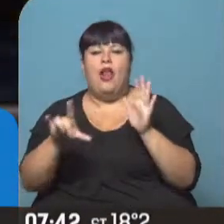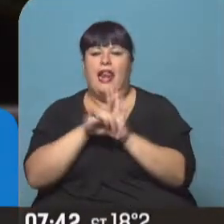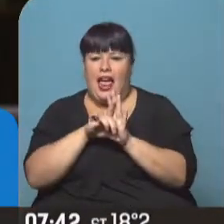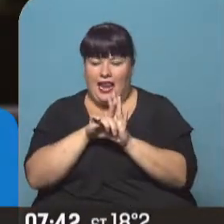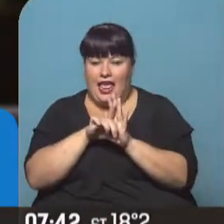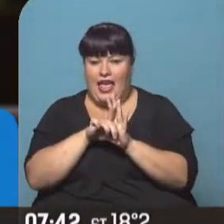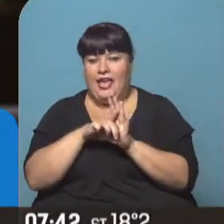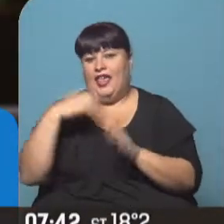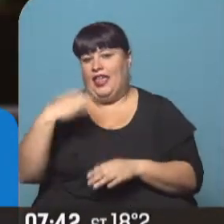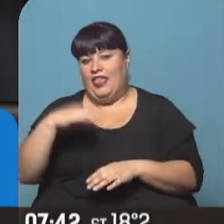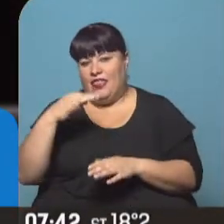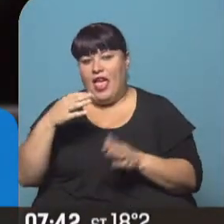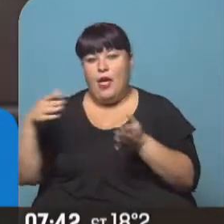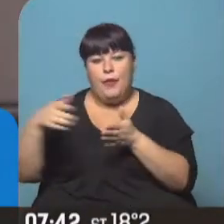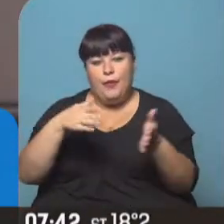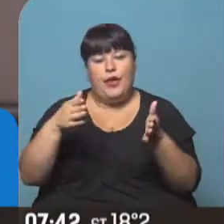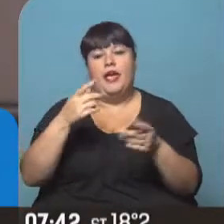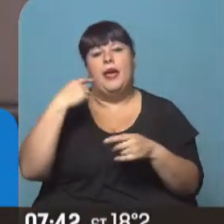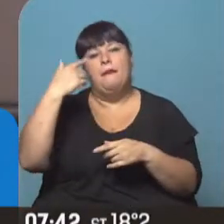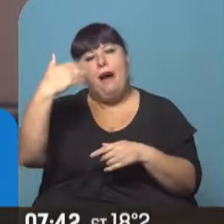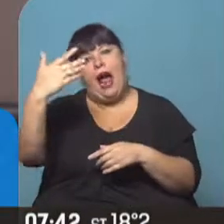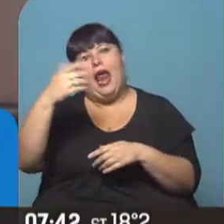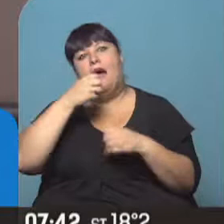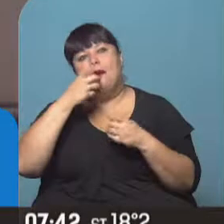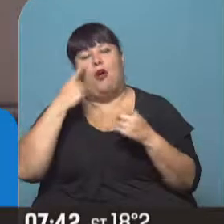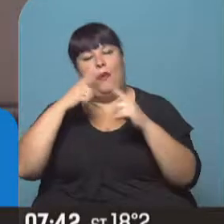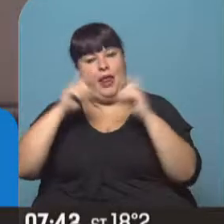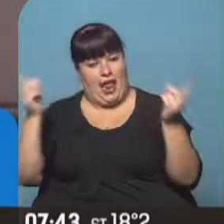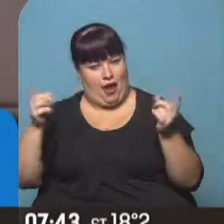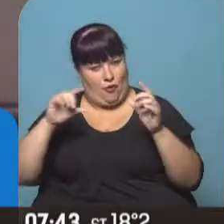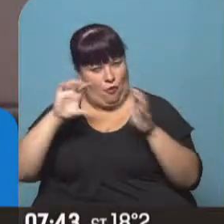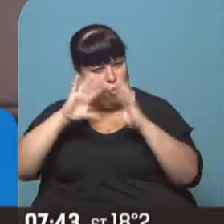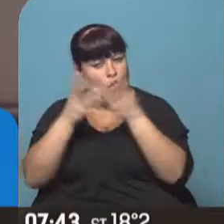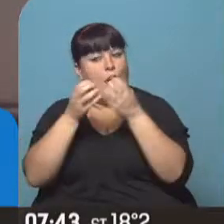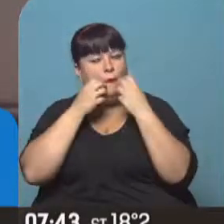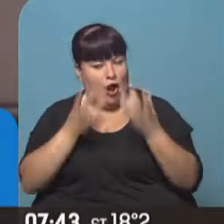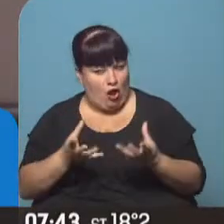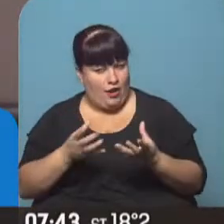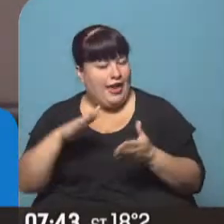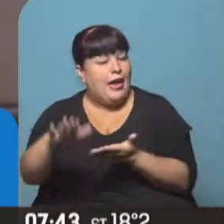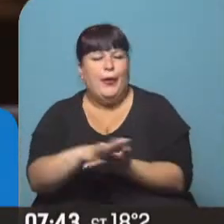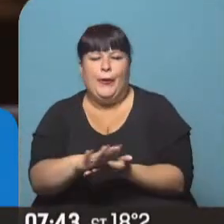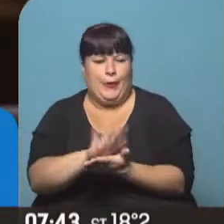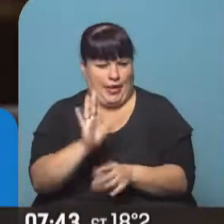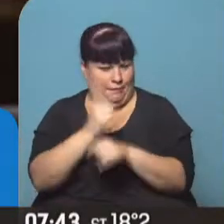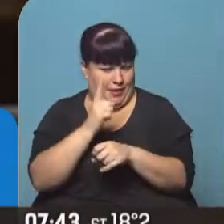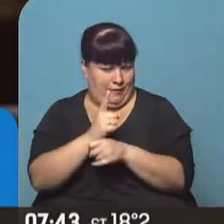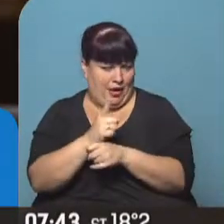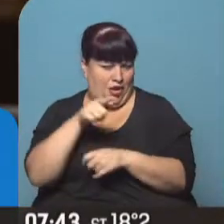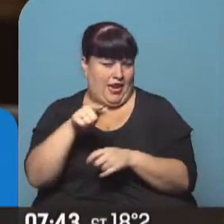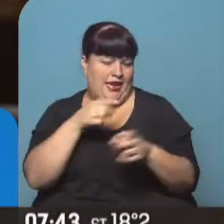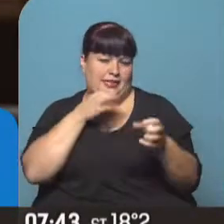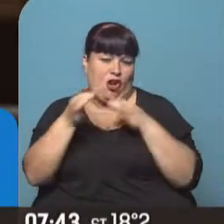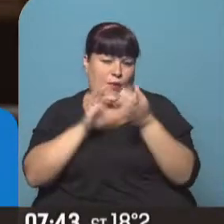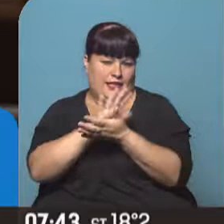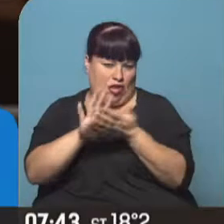regulatorios deben orientarse hacia un mundo más sostenible, un mundo mejor. Esa es la base de esas